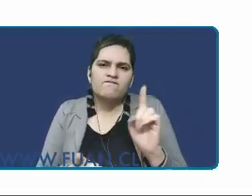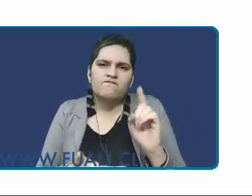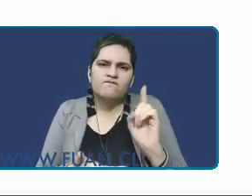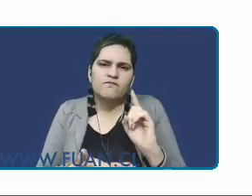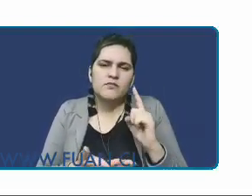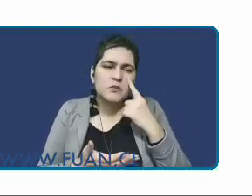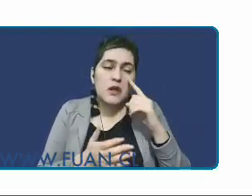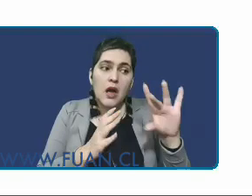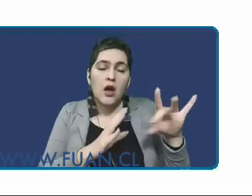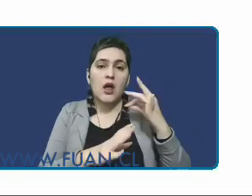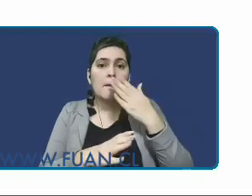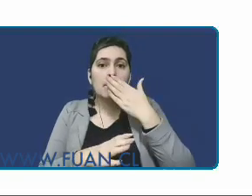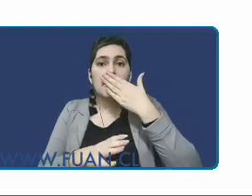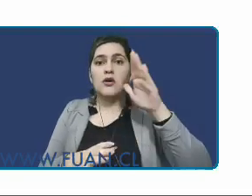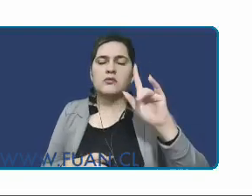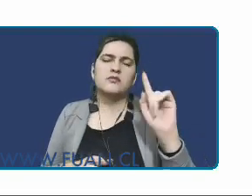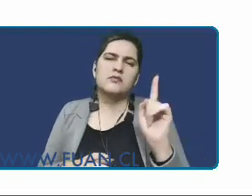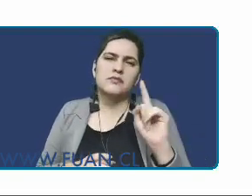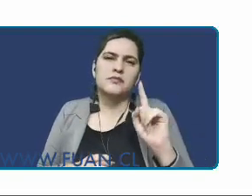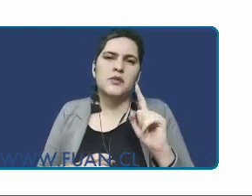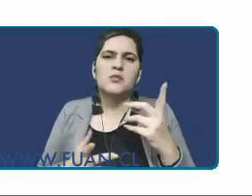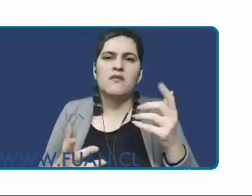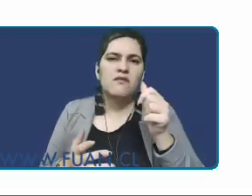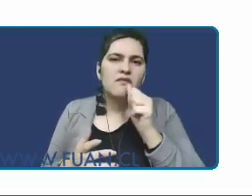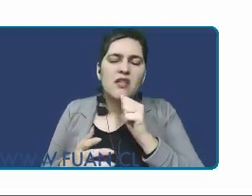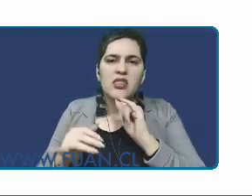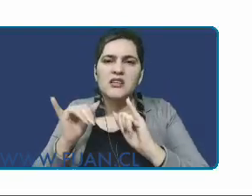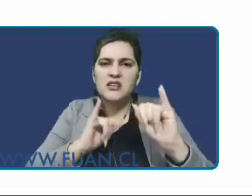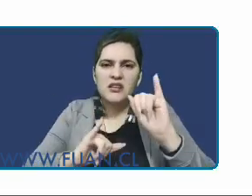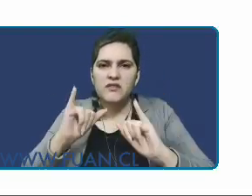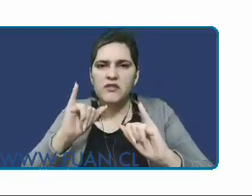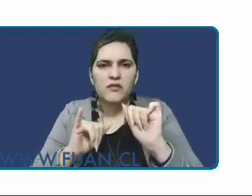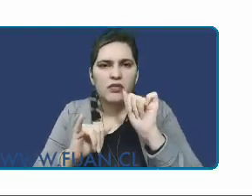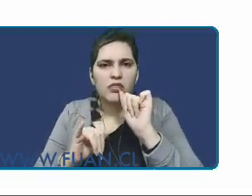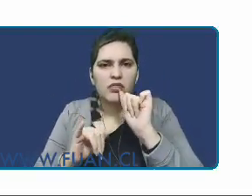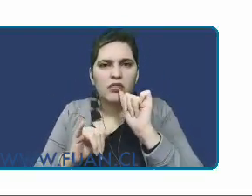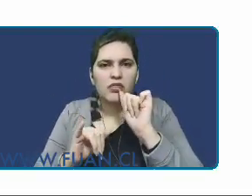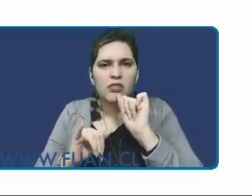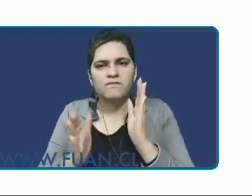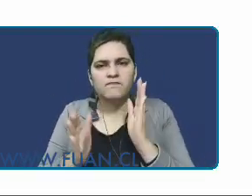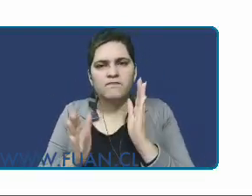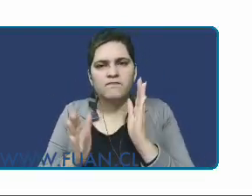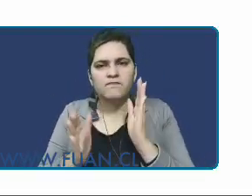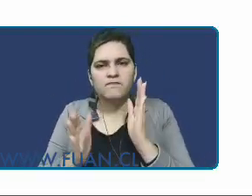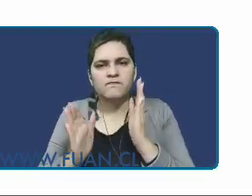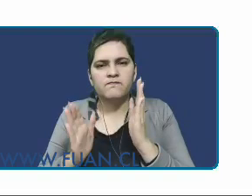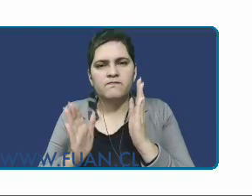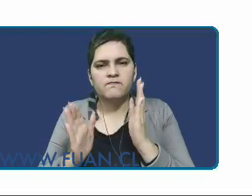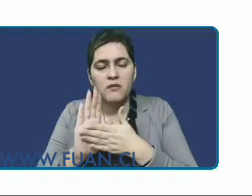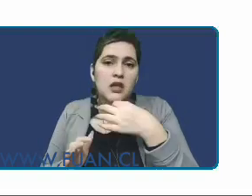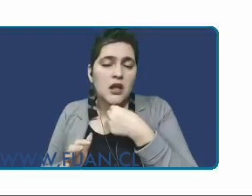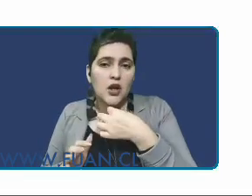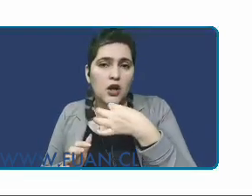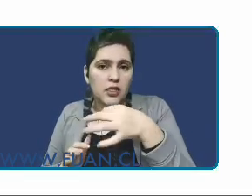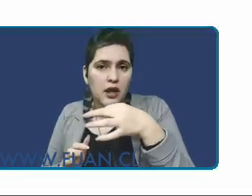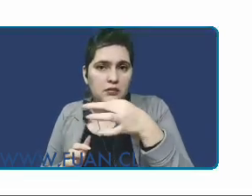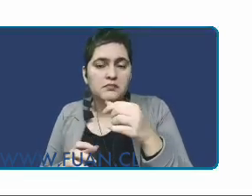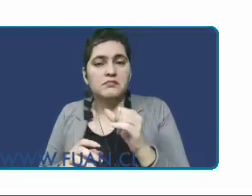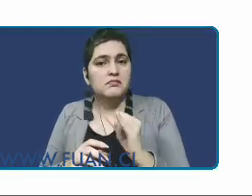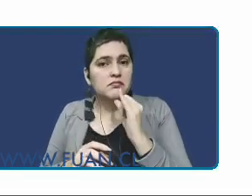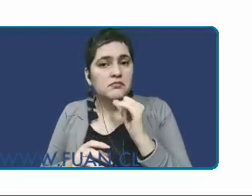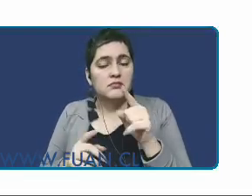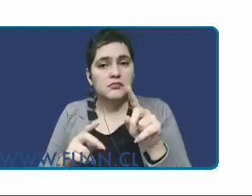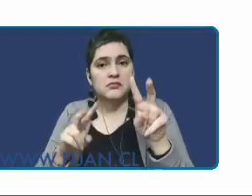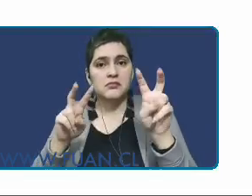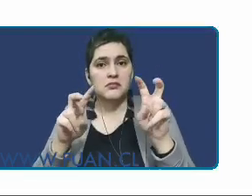mejoría, que no tienen fundamento científico. Eso más que nada era lo que les quería contar. No sé, la conversación era en relación a las